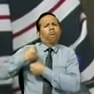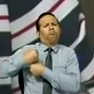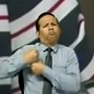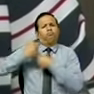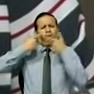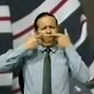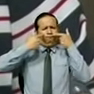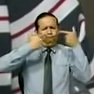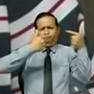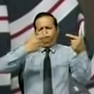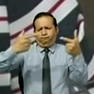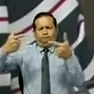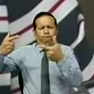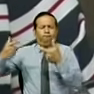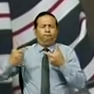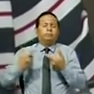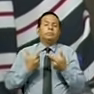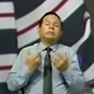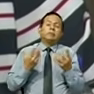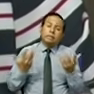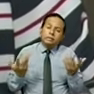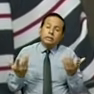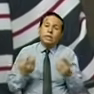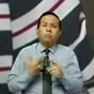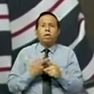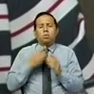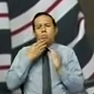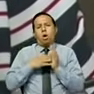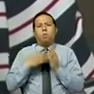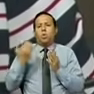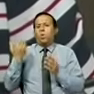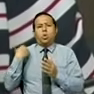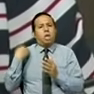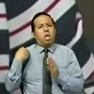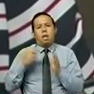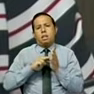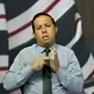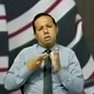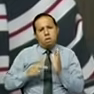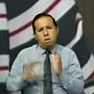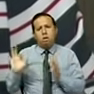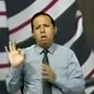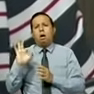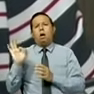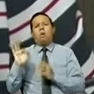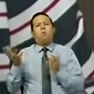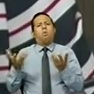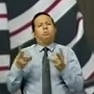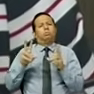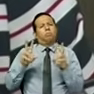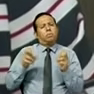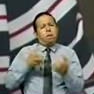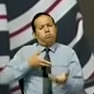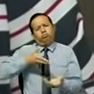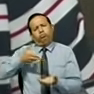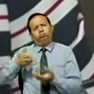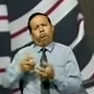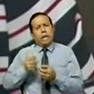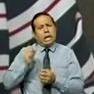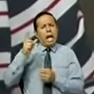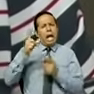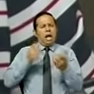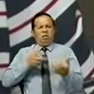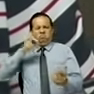veces no se cuenta con la tecnología y la implementación de armas del alto